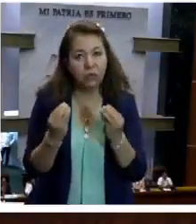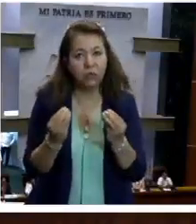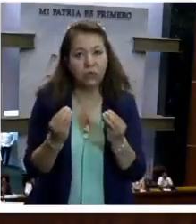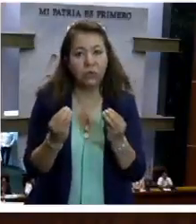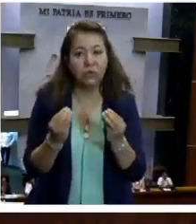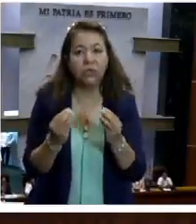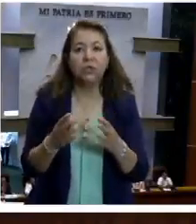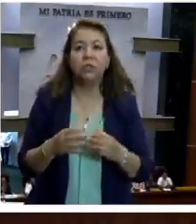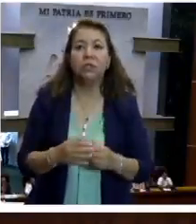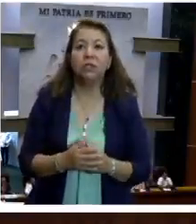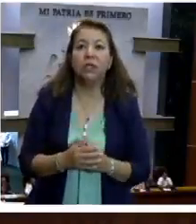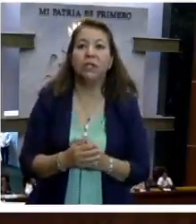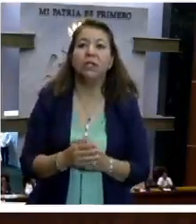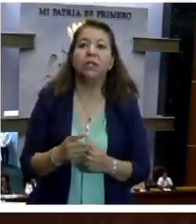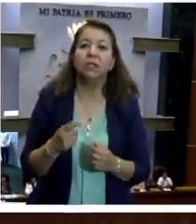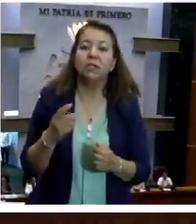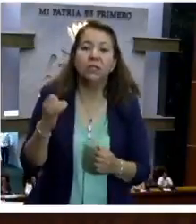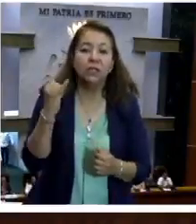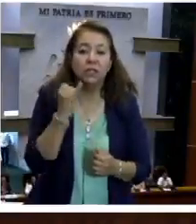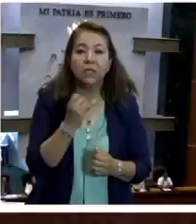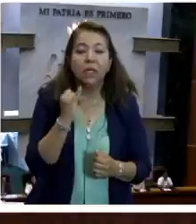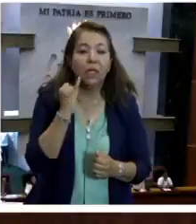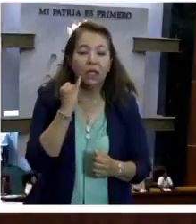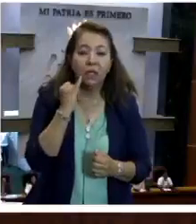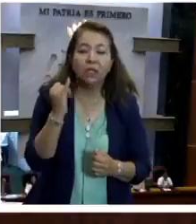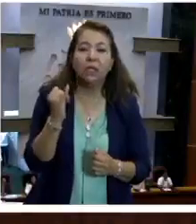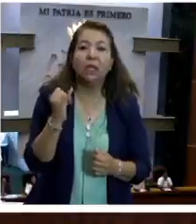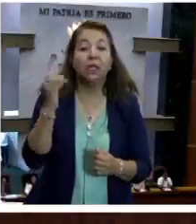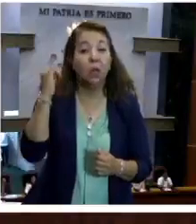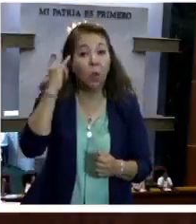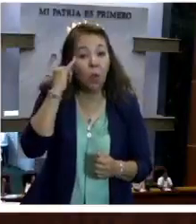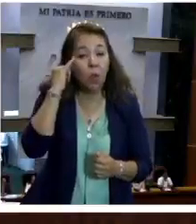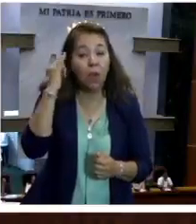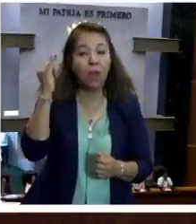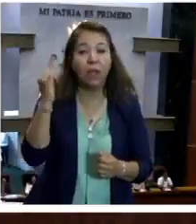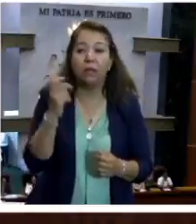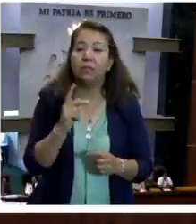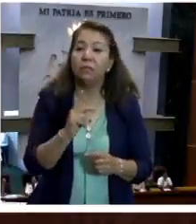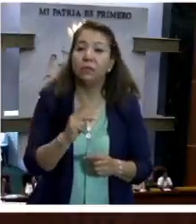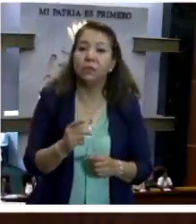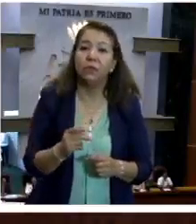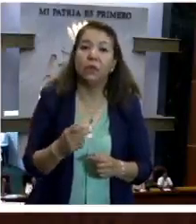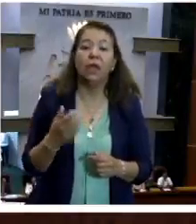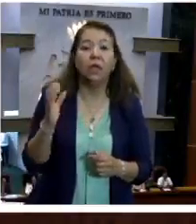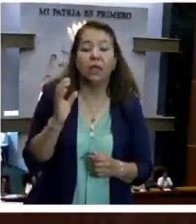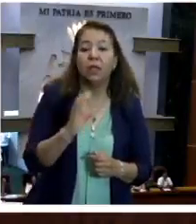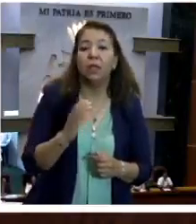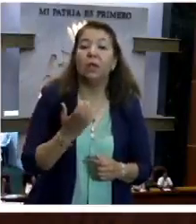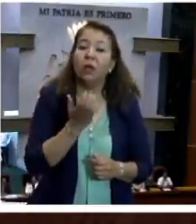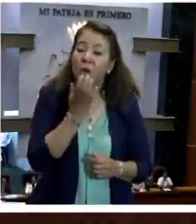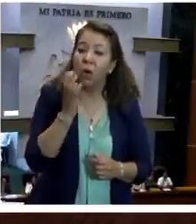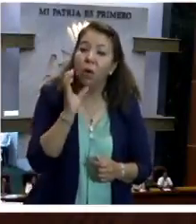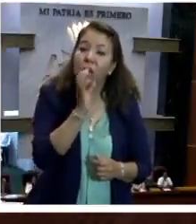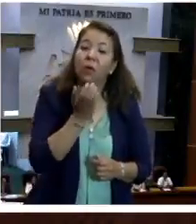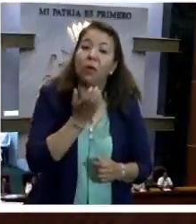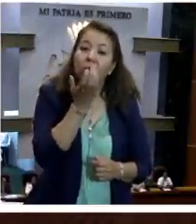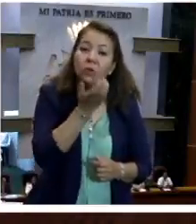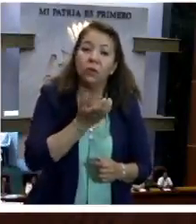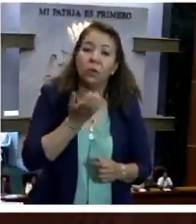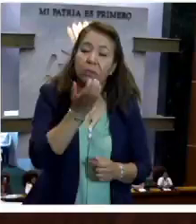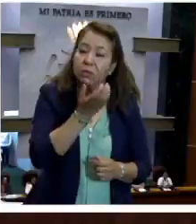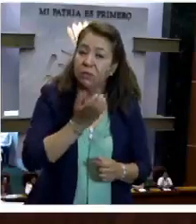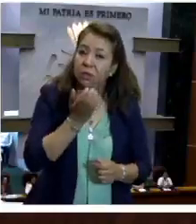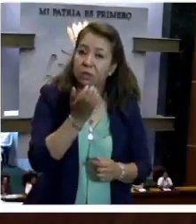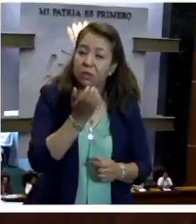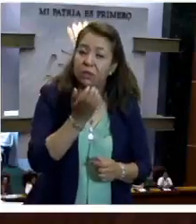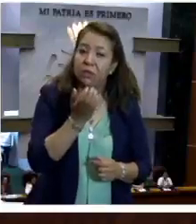sus lenguas, en sus pueblos originarios, en sus costumbres, y debemos